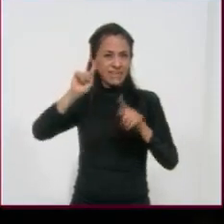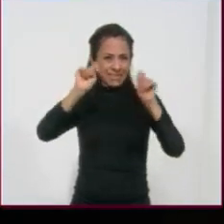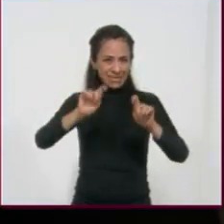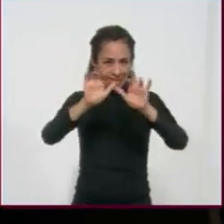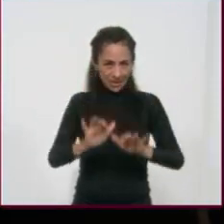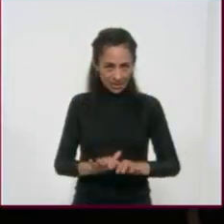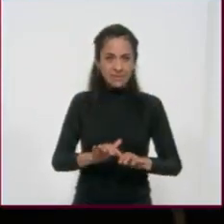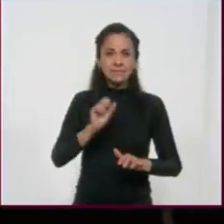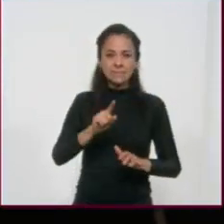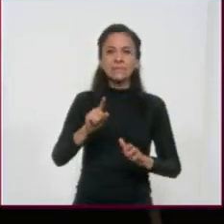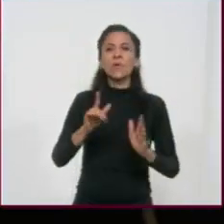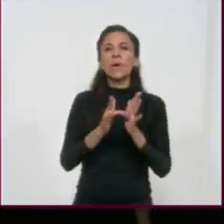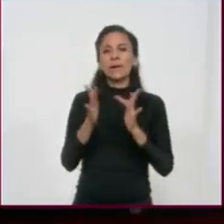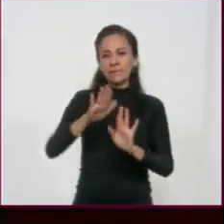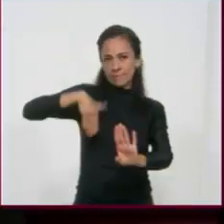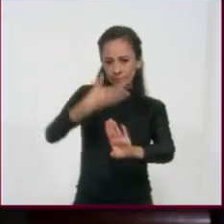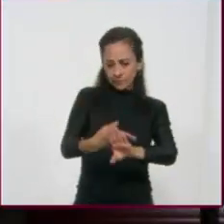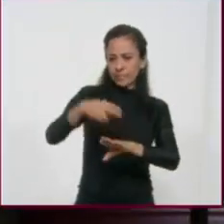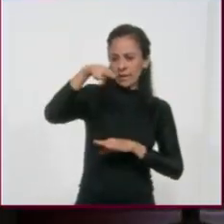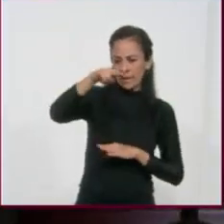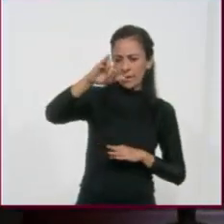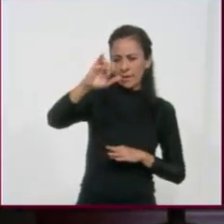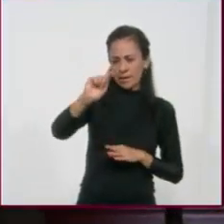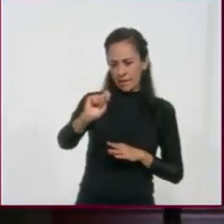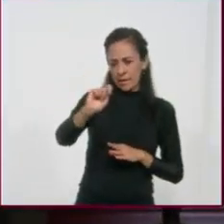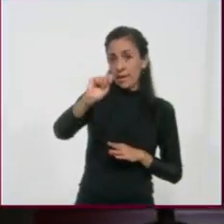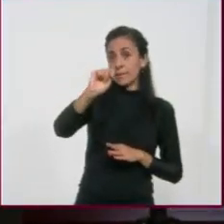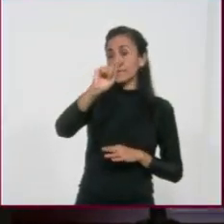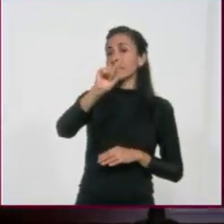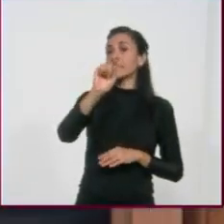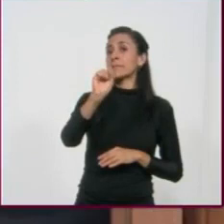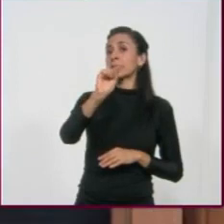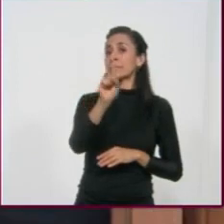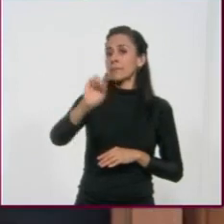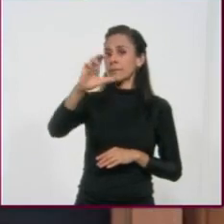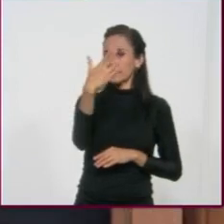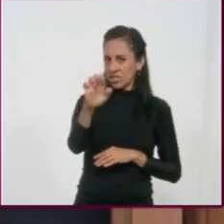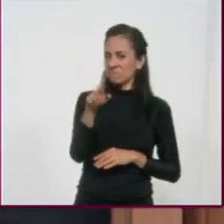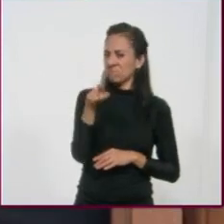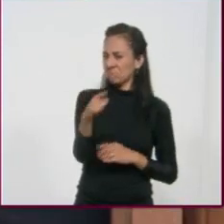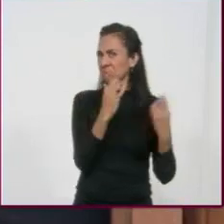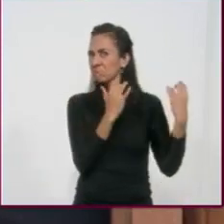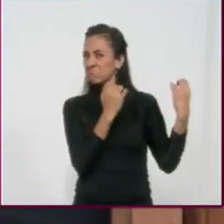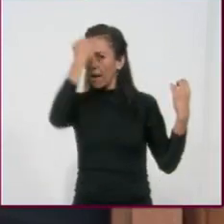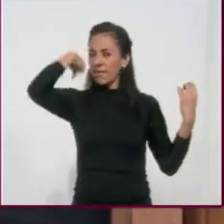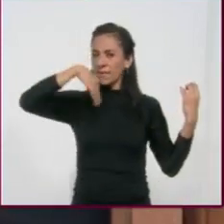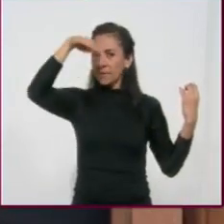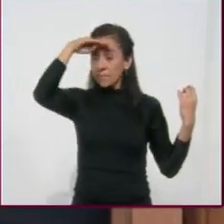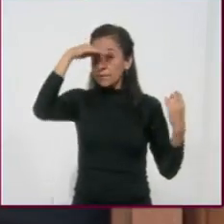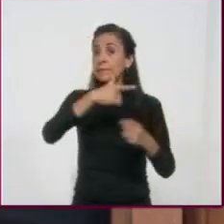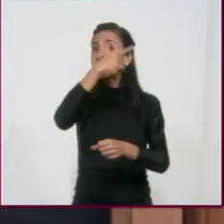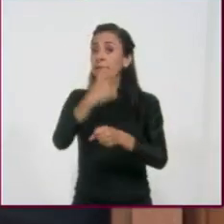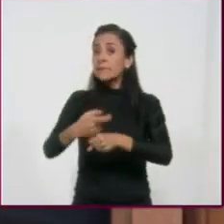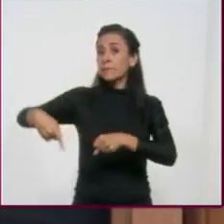Nietzsche. Mario Caroli, un flautista que piensa la música. Adriana, así se cumple el séptimo día de actividades